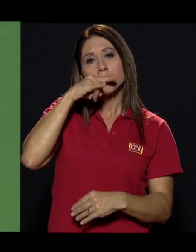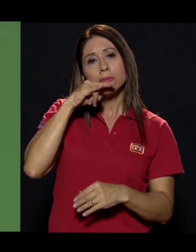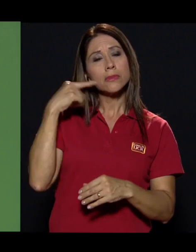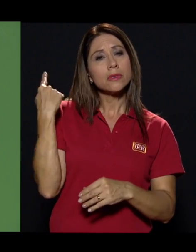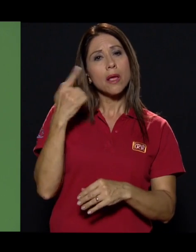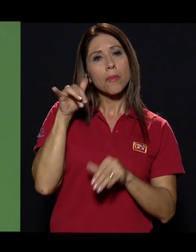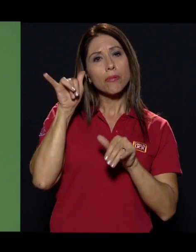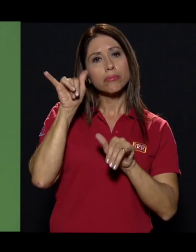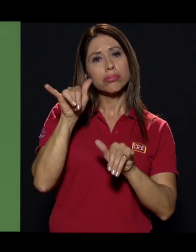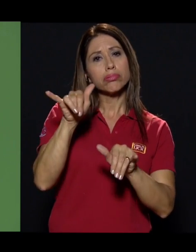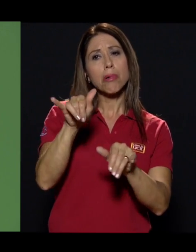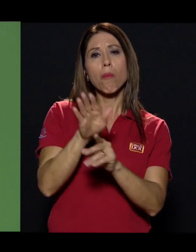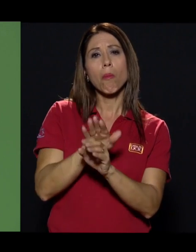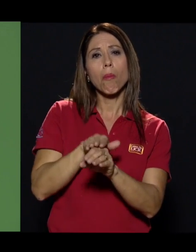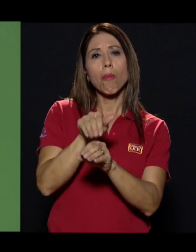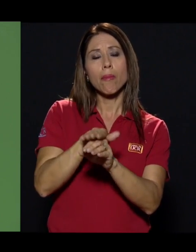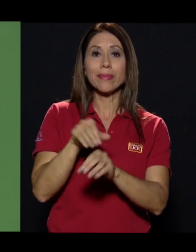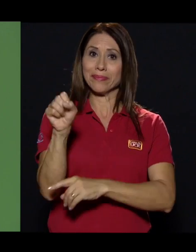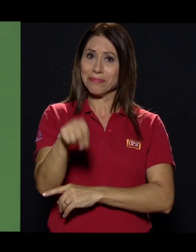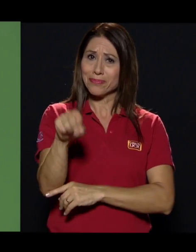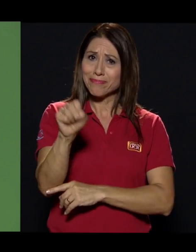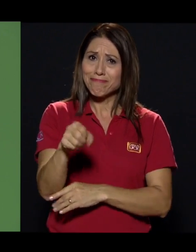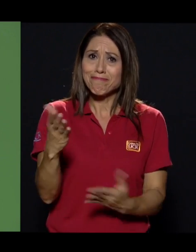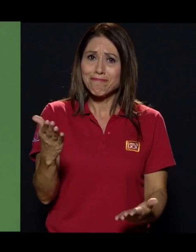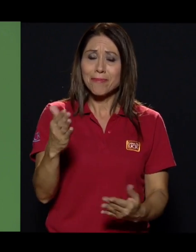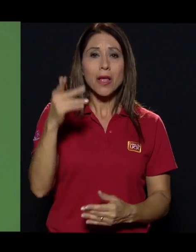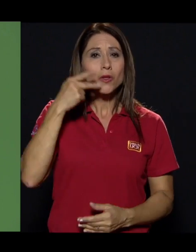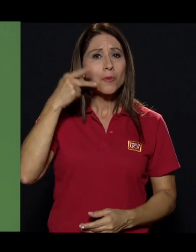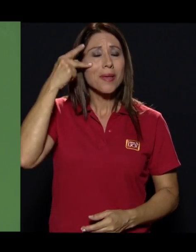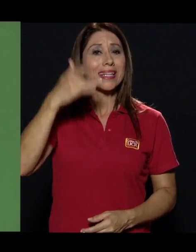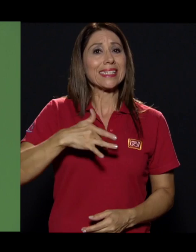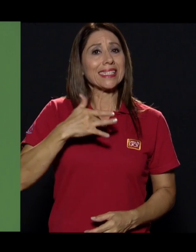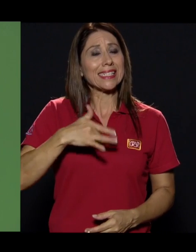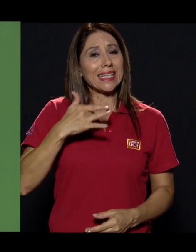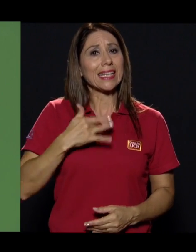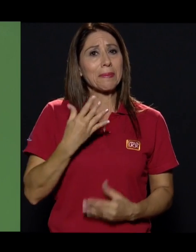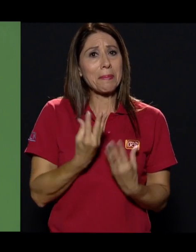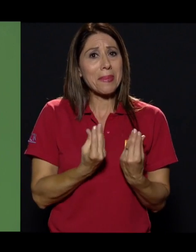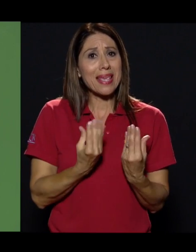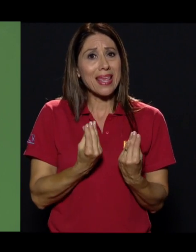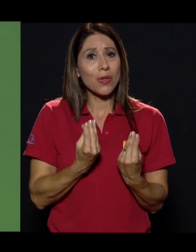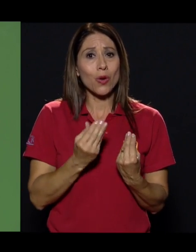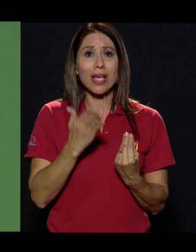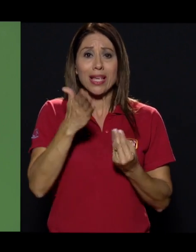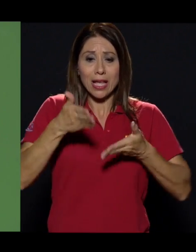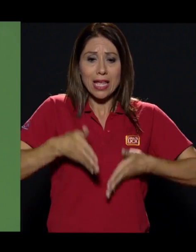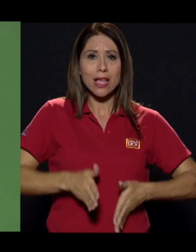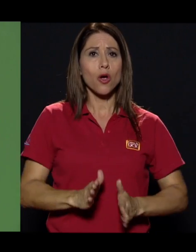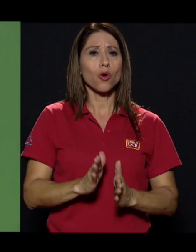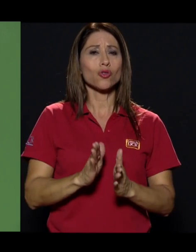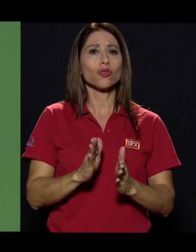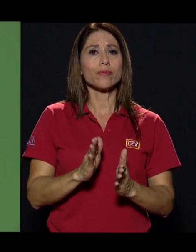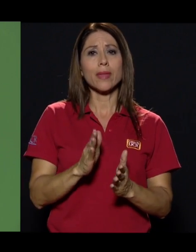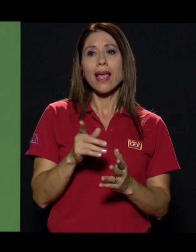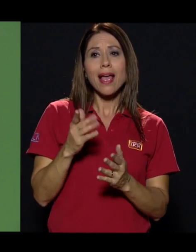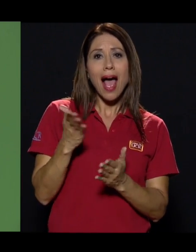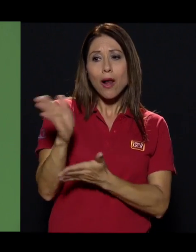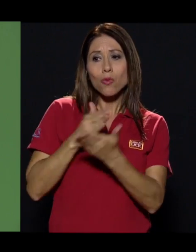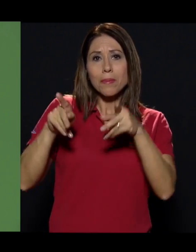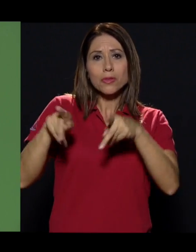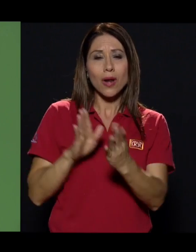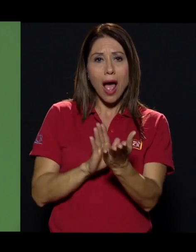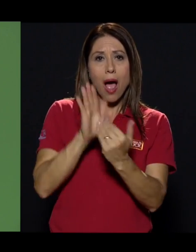supuesto. Los papás tienen muchísimos miedos de que los hijos sean abusados, pero van a ser